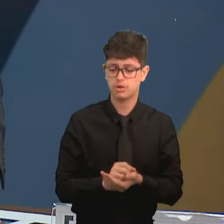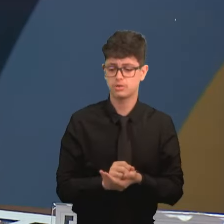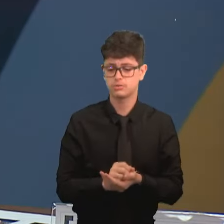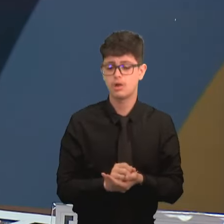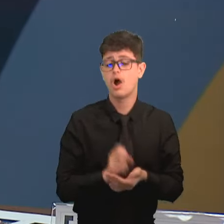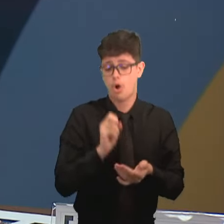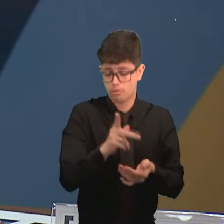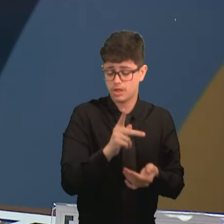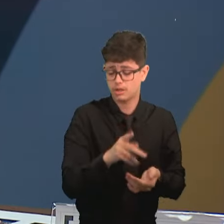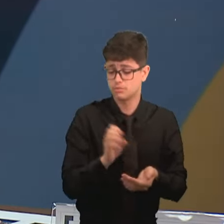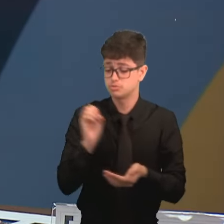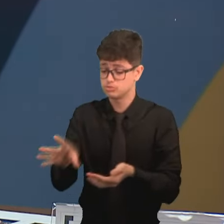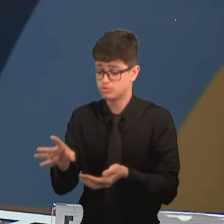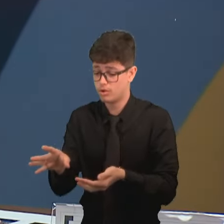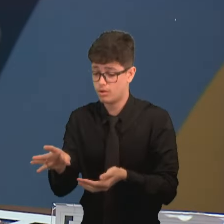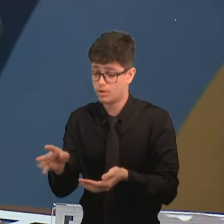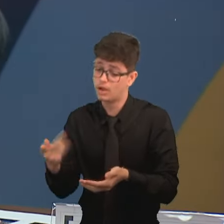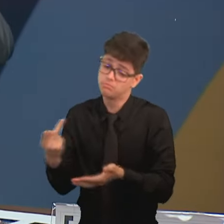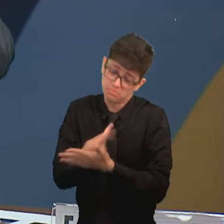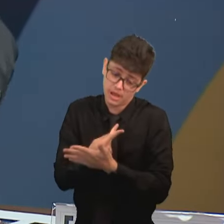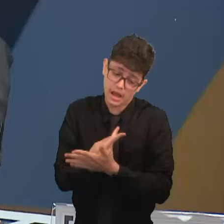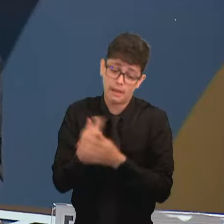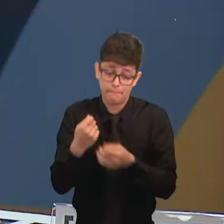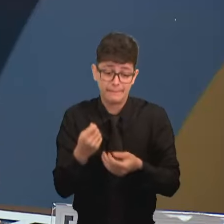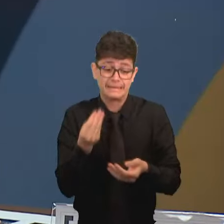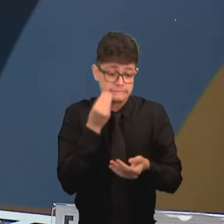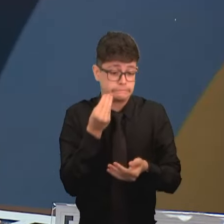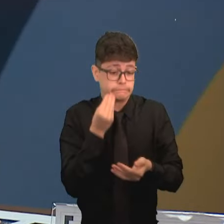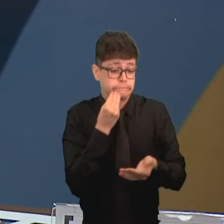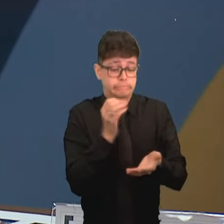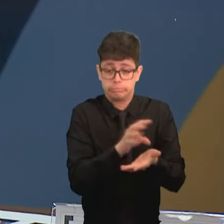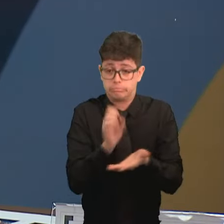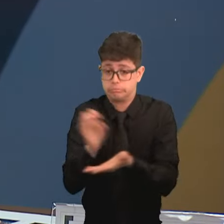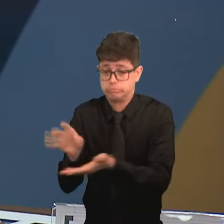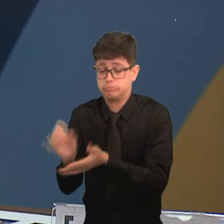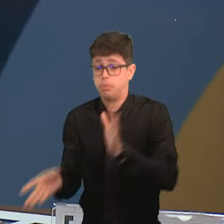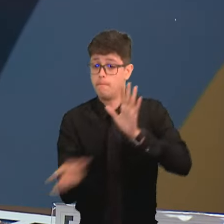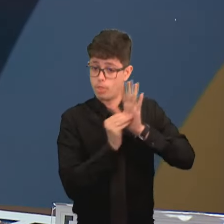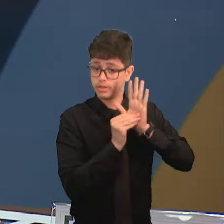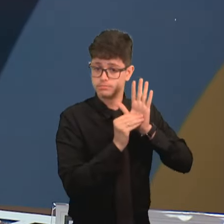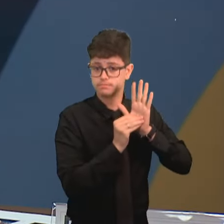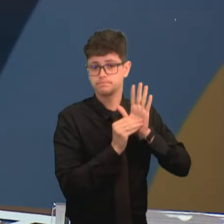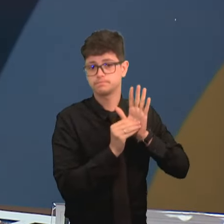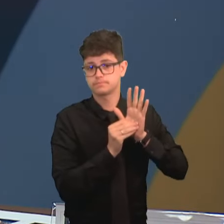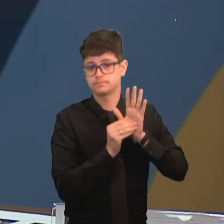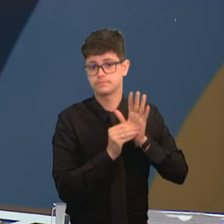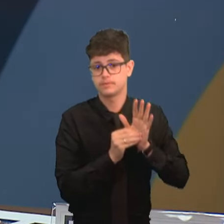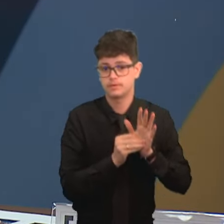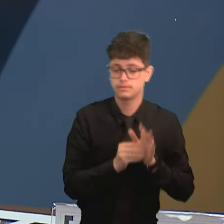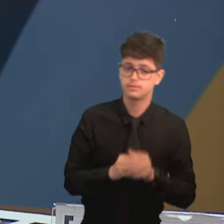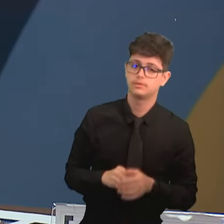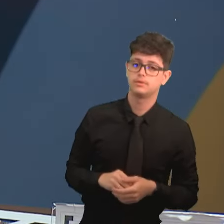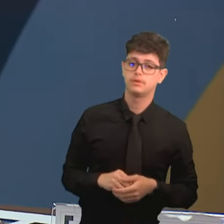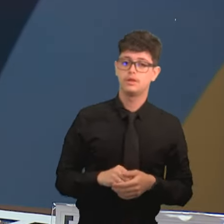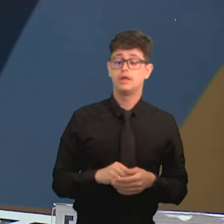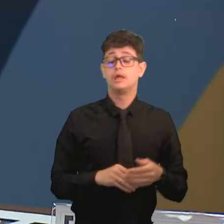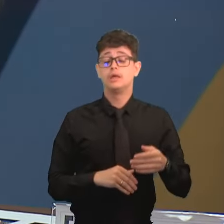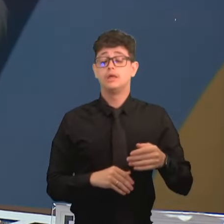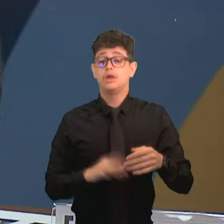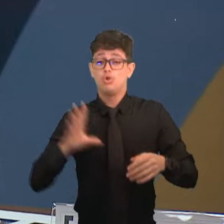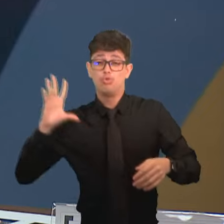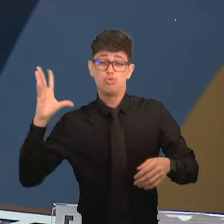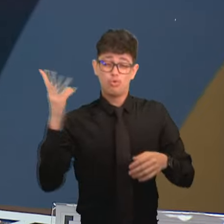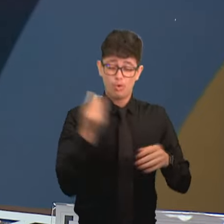coloca un modelo y viene otro dato y así acabamos con 40 modelos diferentes para identificación de contenido tóxico. Y todos